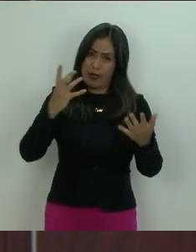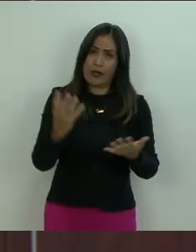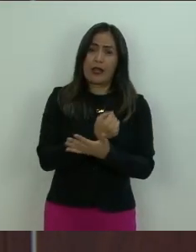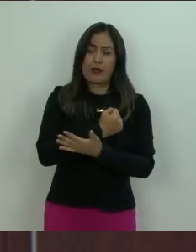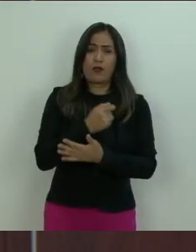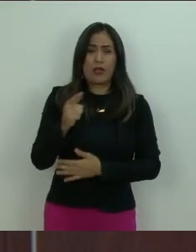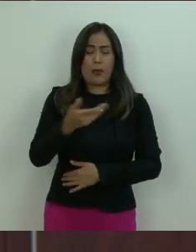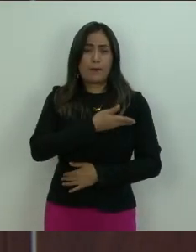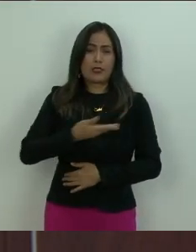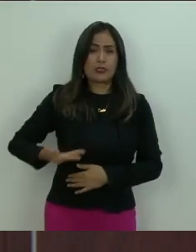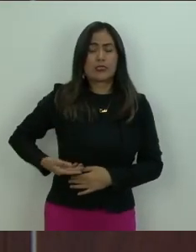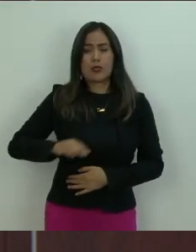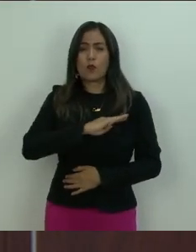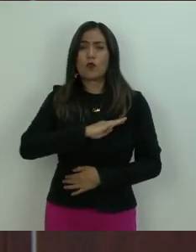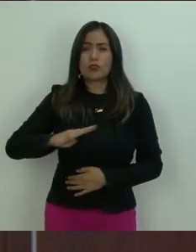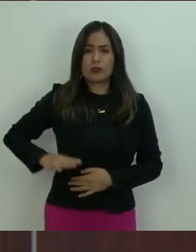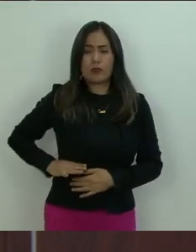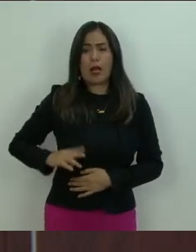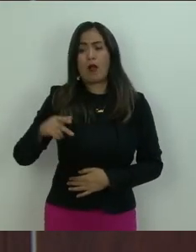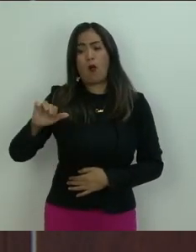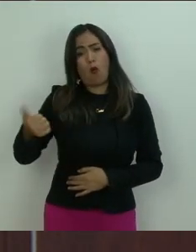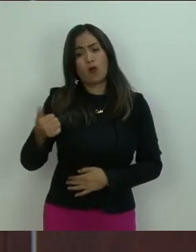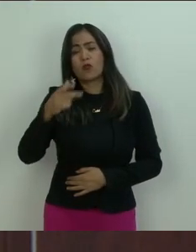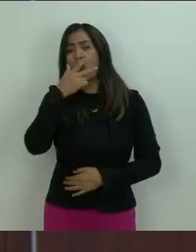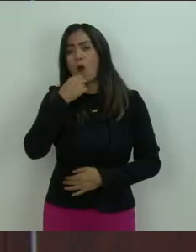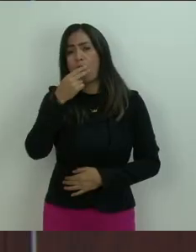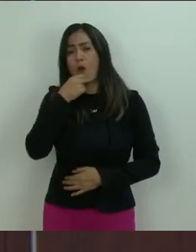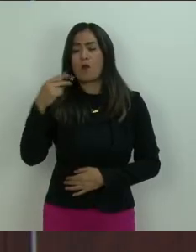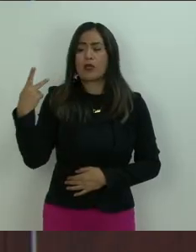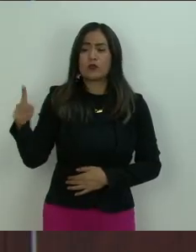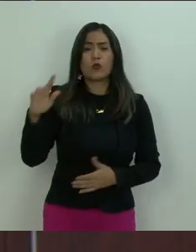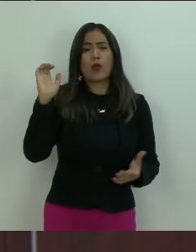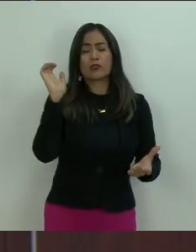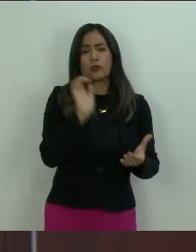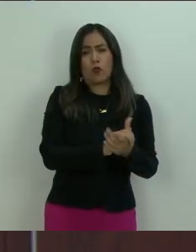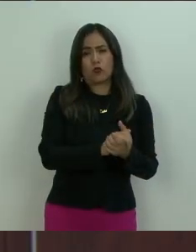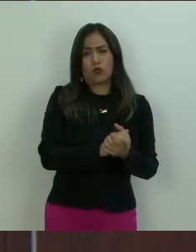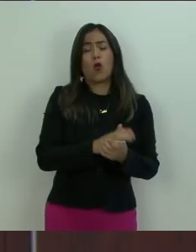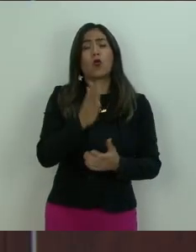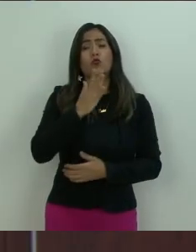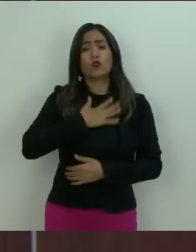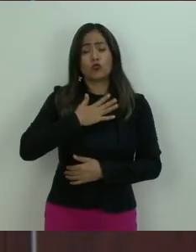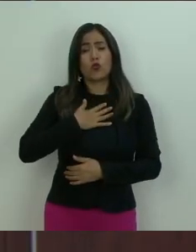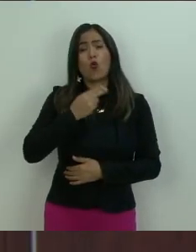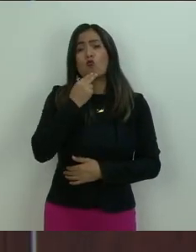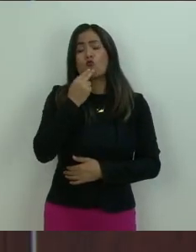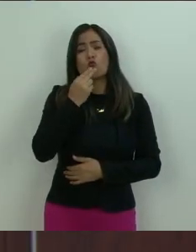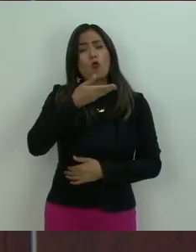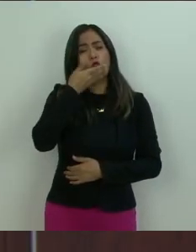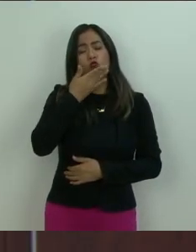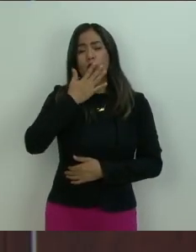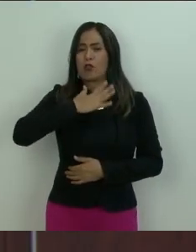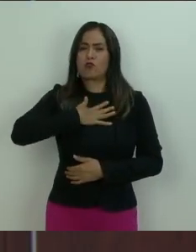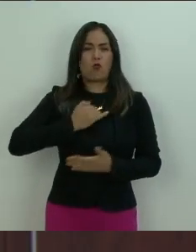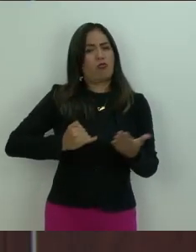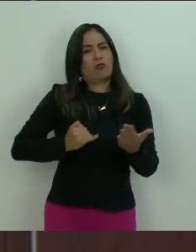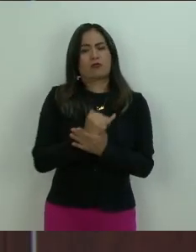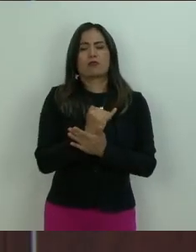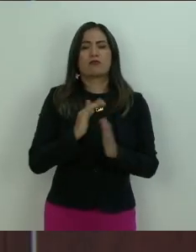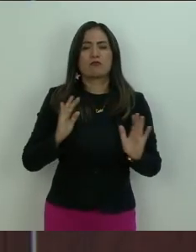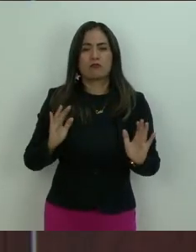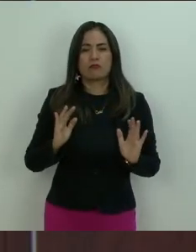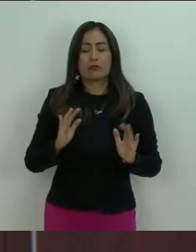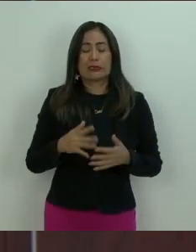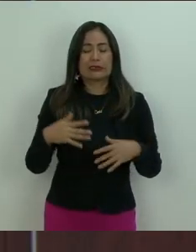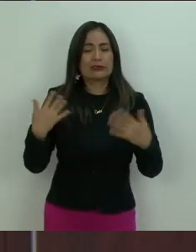la presidenta municipal, y otro hombre que es el esposo que dice, pero yo por usos y costumbres decido. Y lo